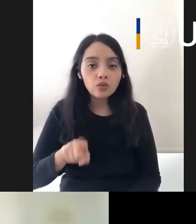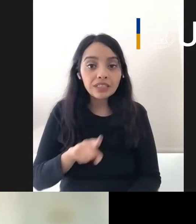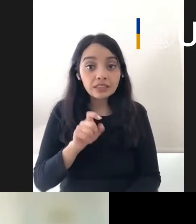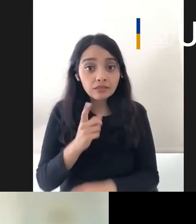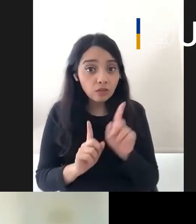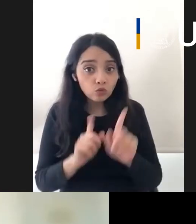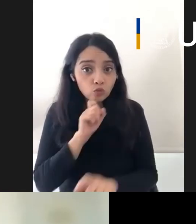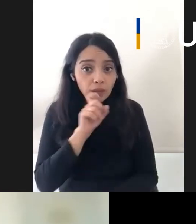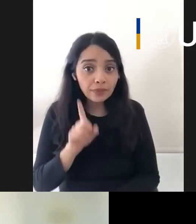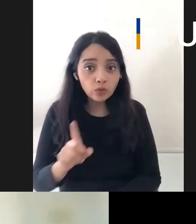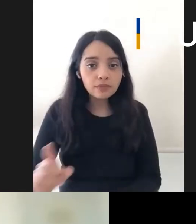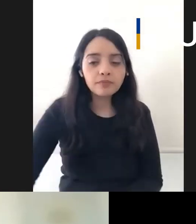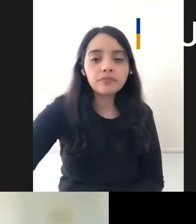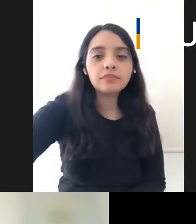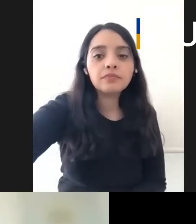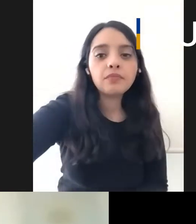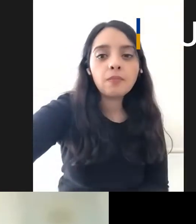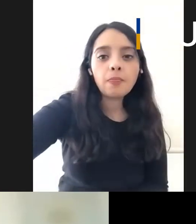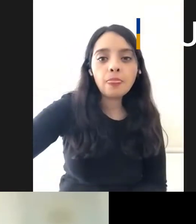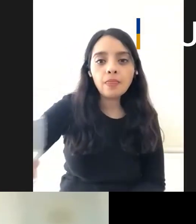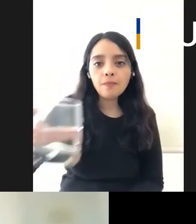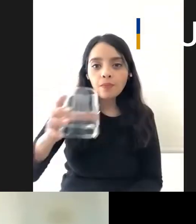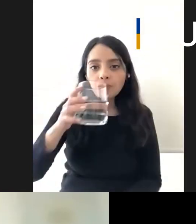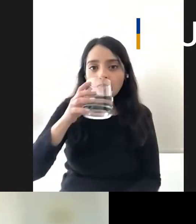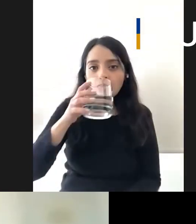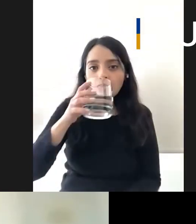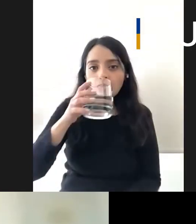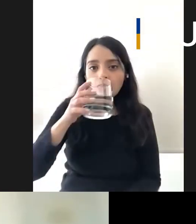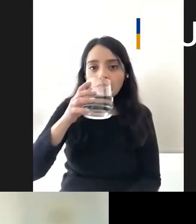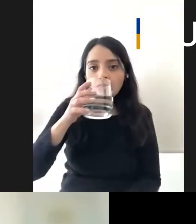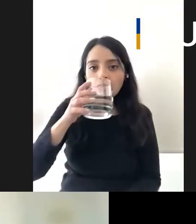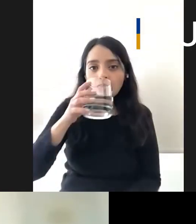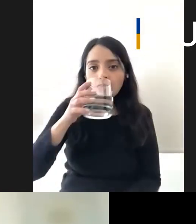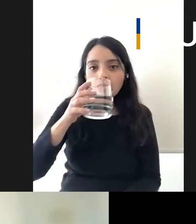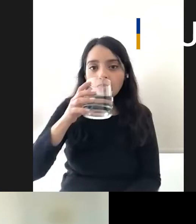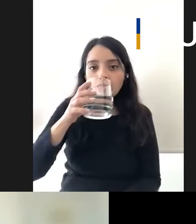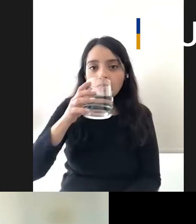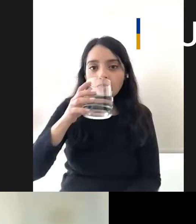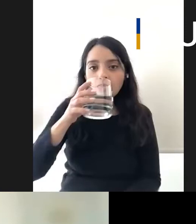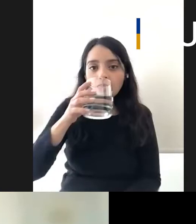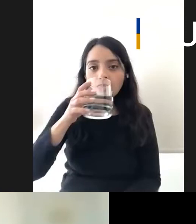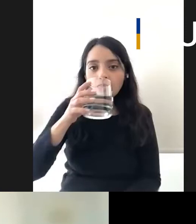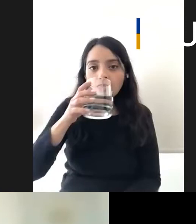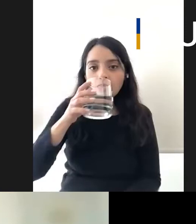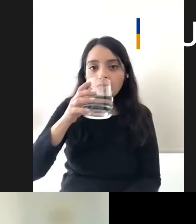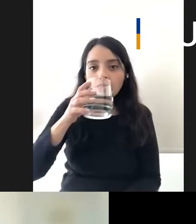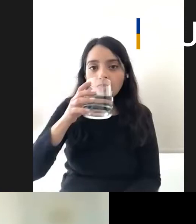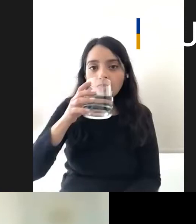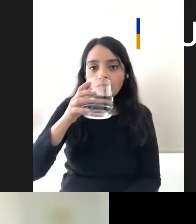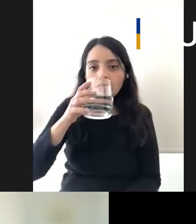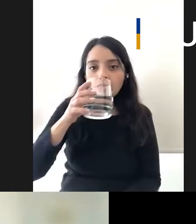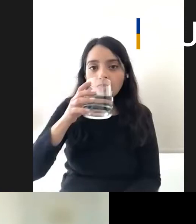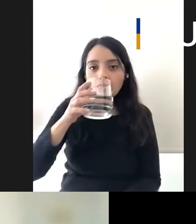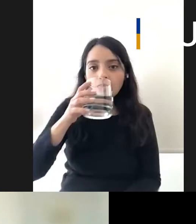pero llegaron nuestros próximos invitados y tienen otras actividades también programadas,